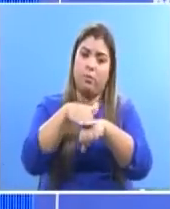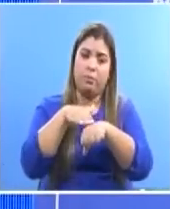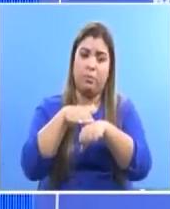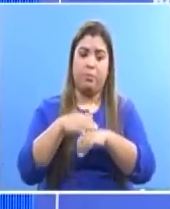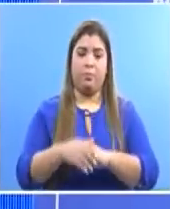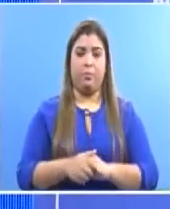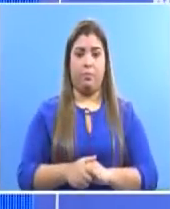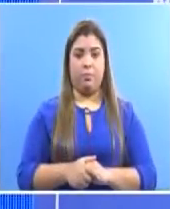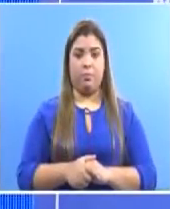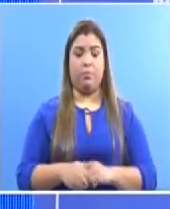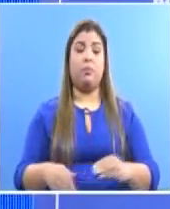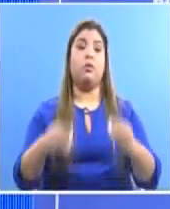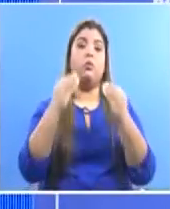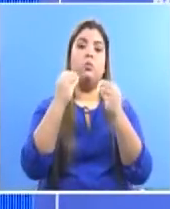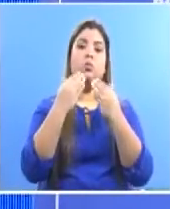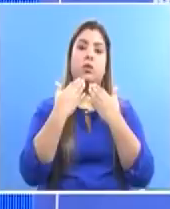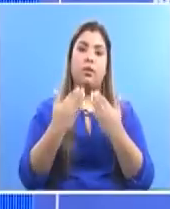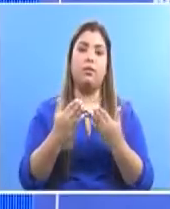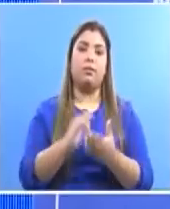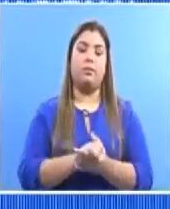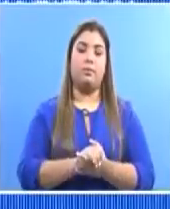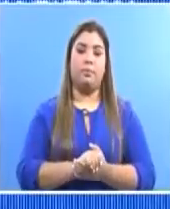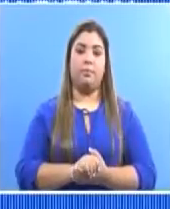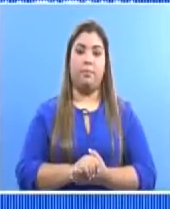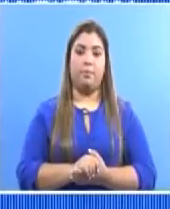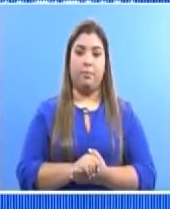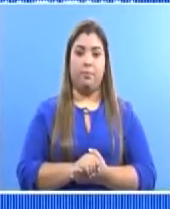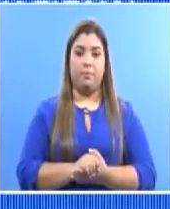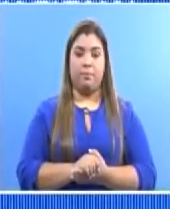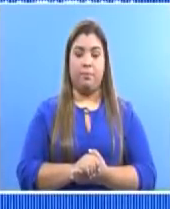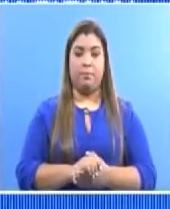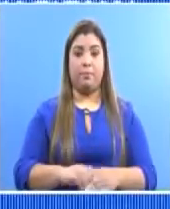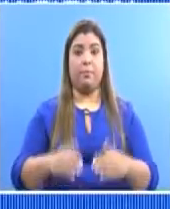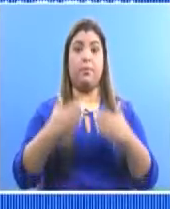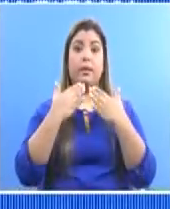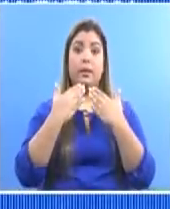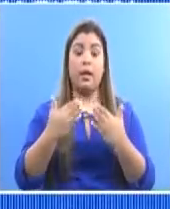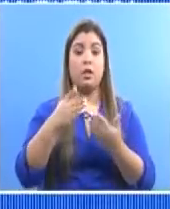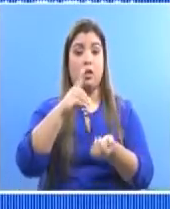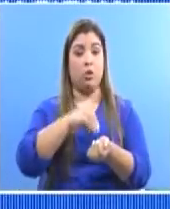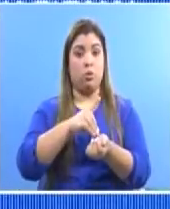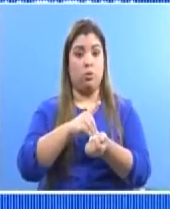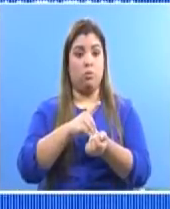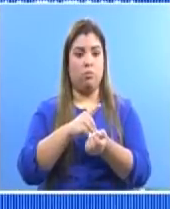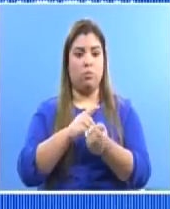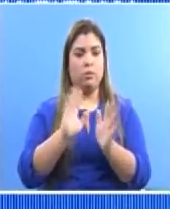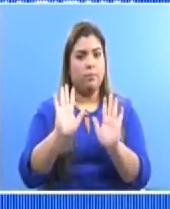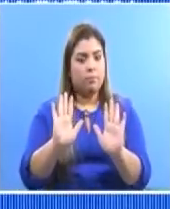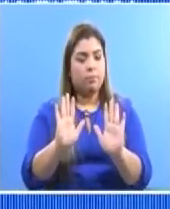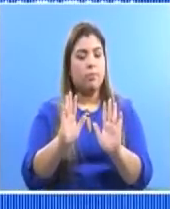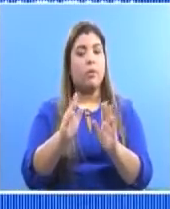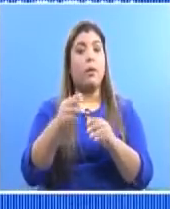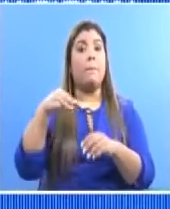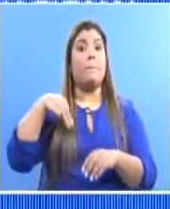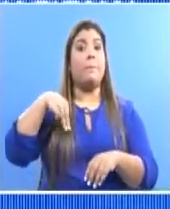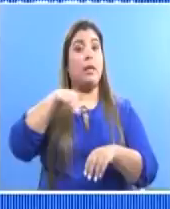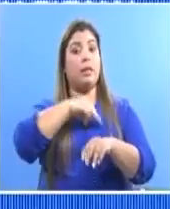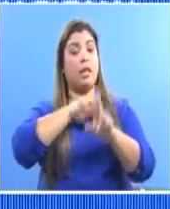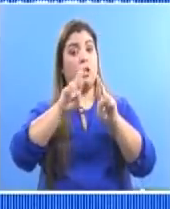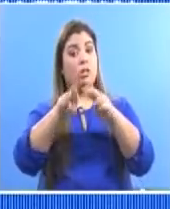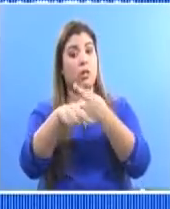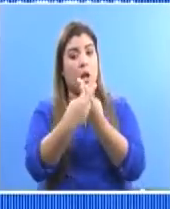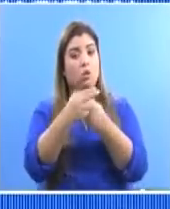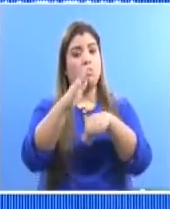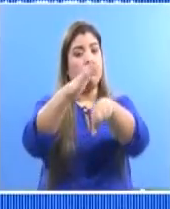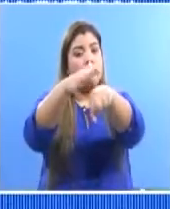fallecimiento. Muchas gracias. Gracias, doctor de Antonio. Antes de culminar, el Ministerio de Salud les